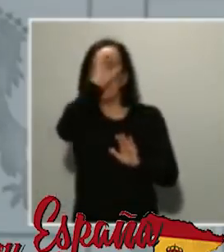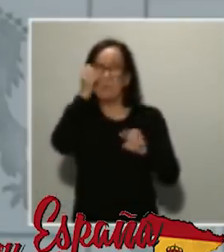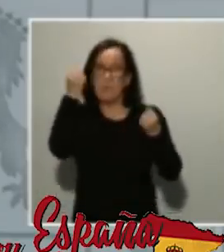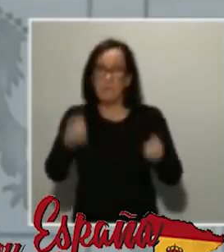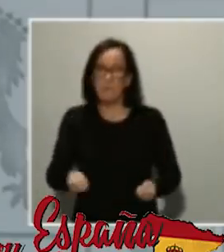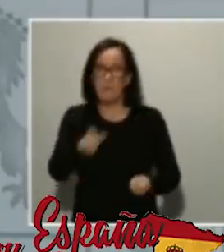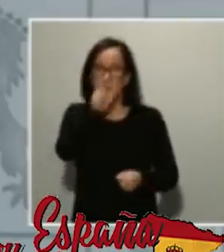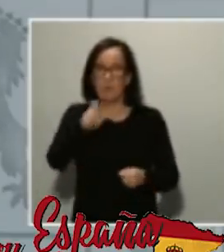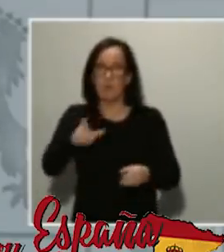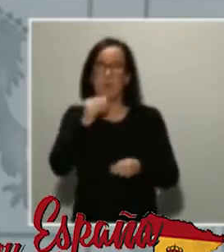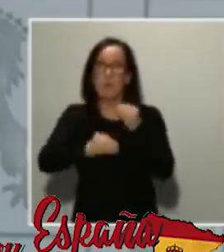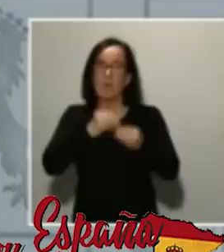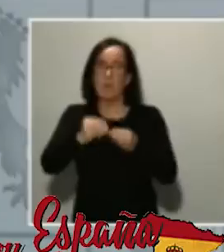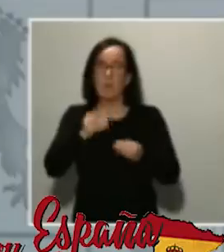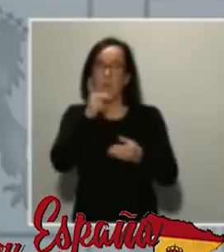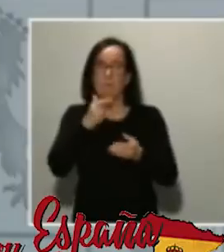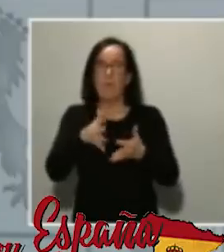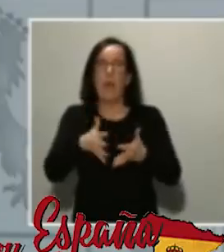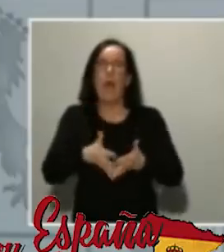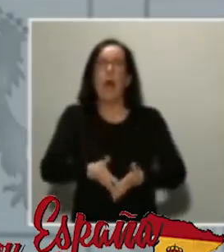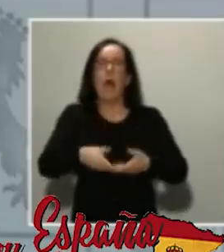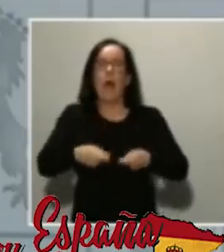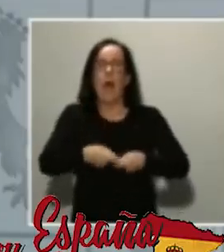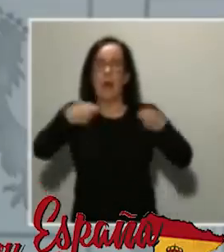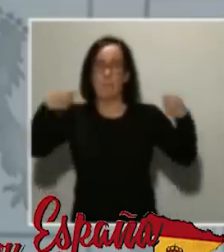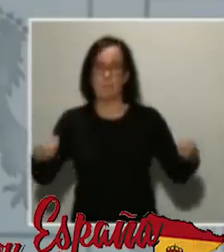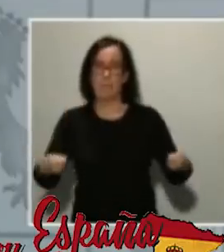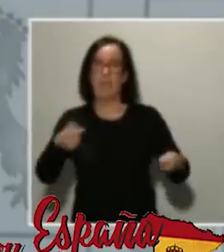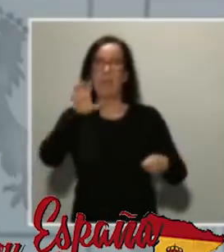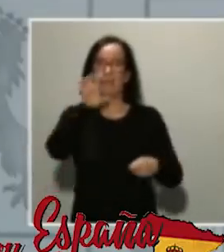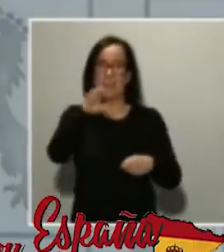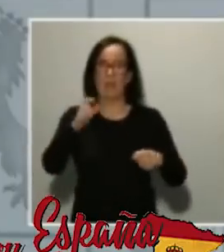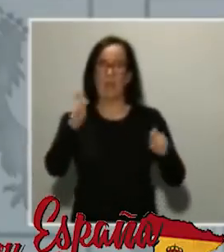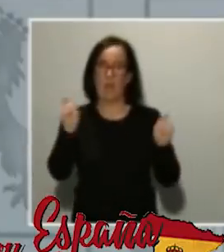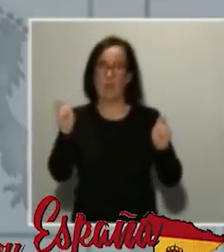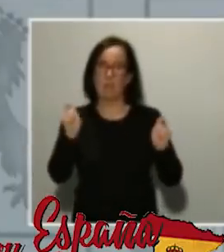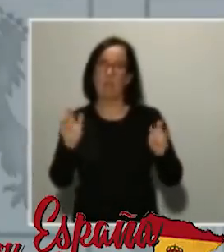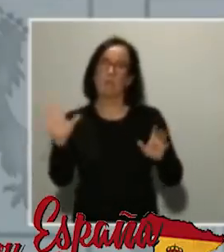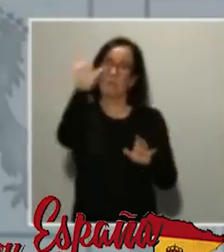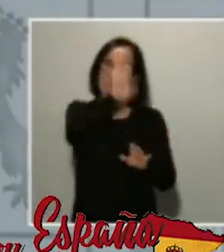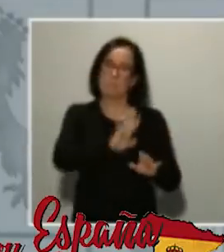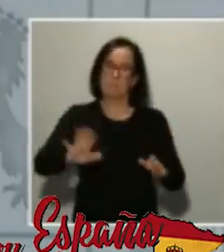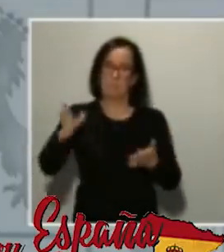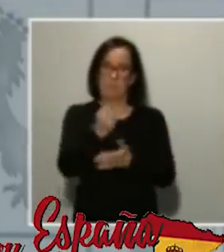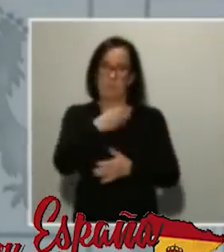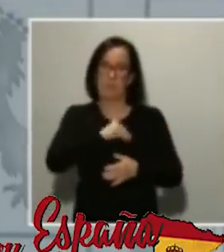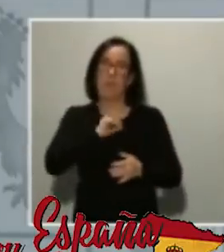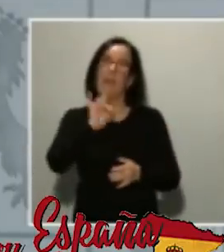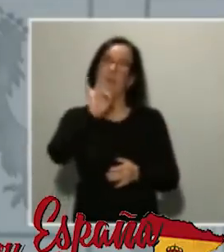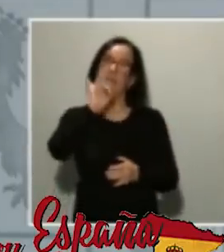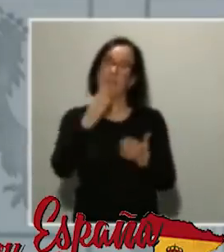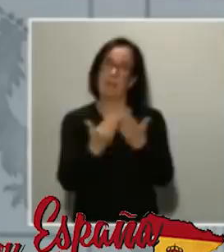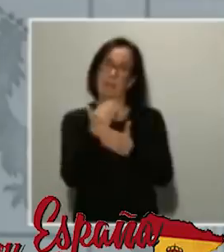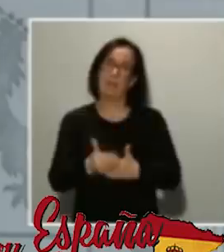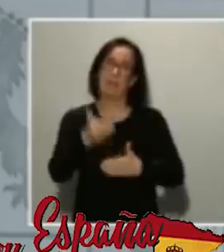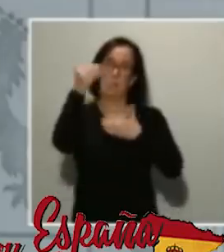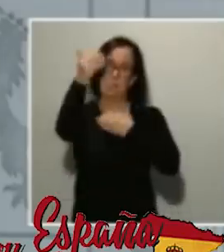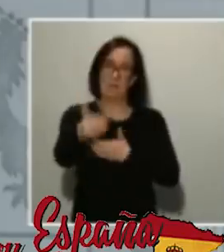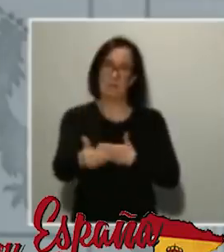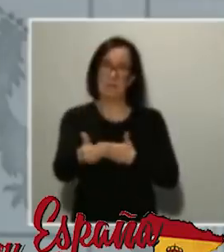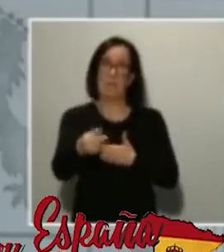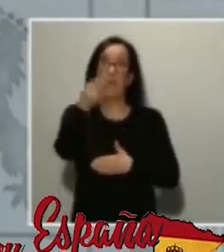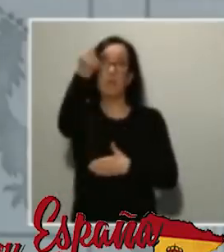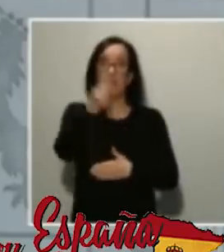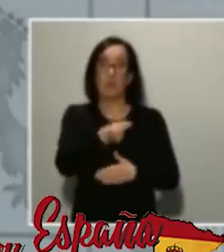pues algo habremos avanzado. De todas las formas, si me permite decirle, Carlos,